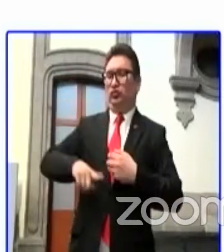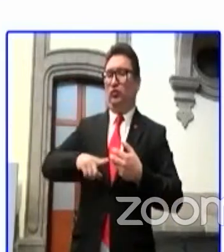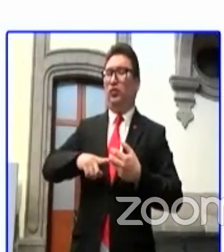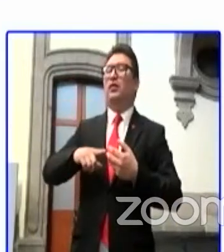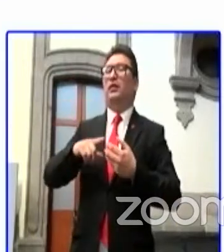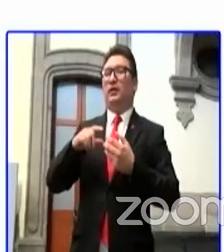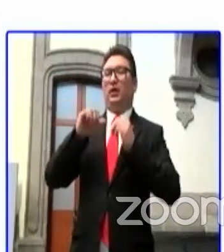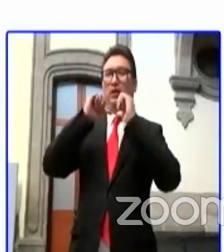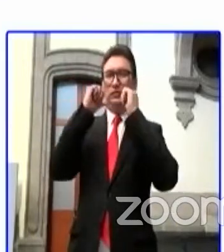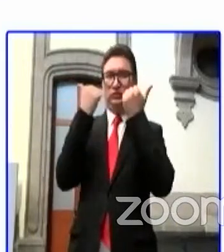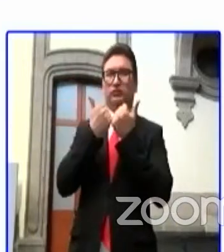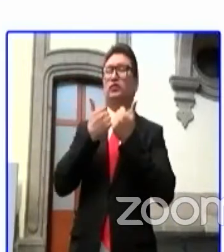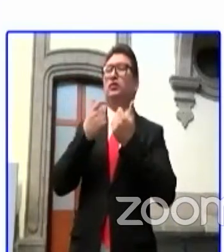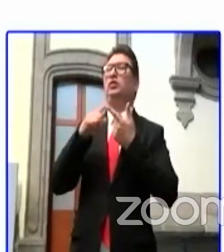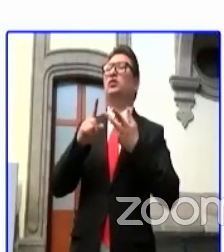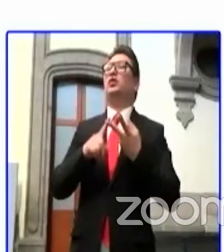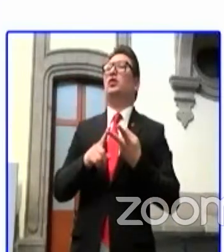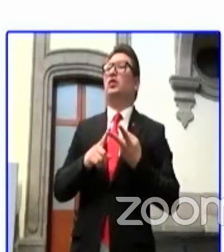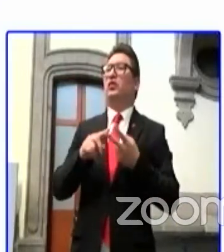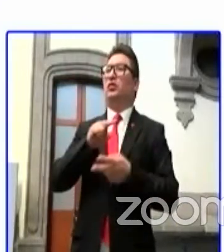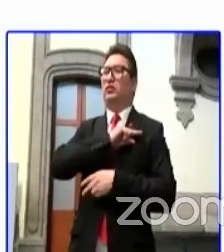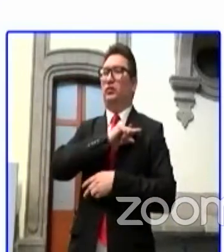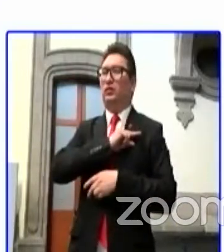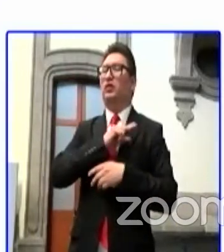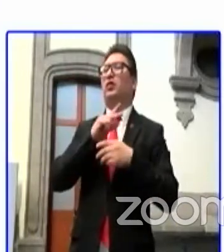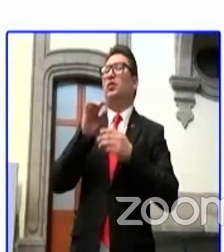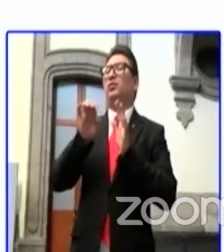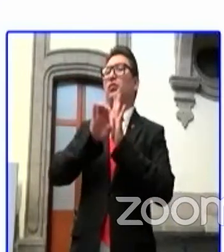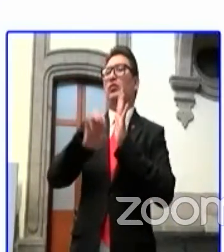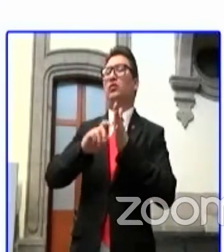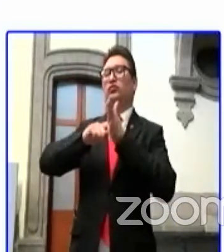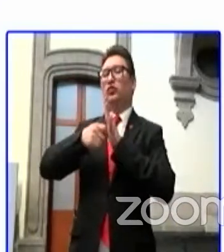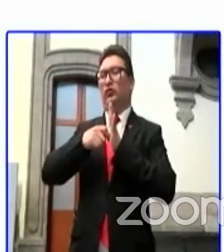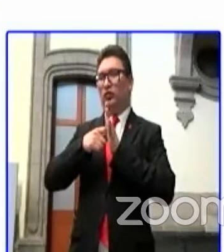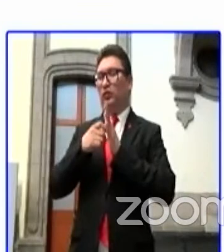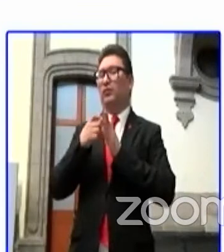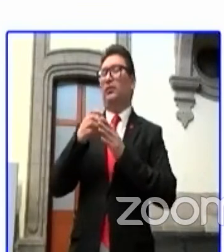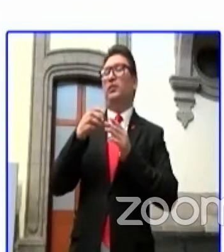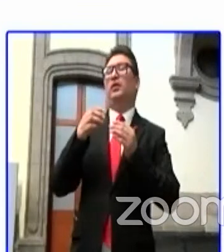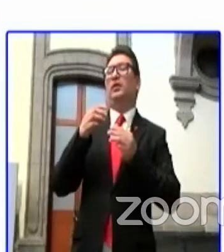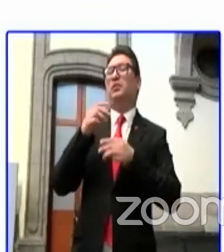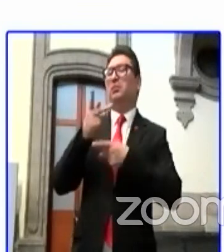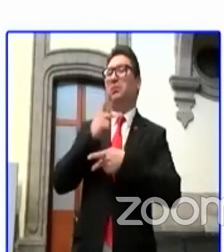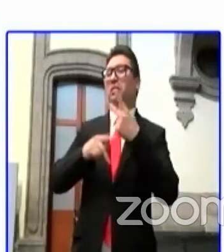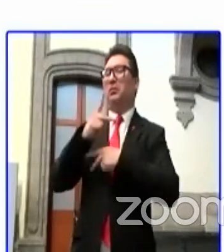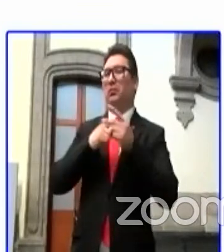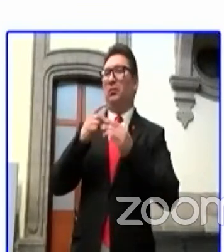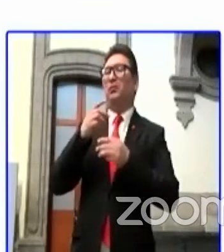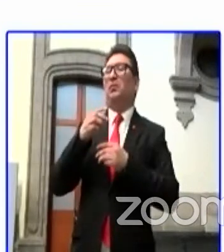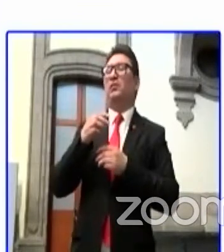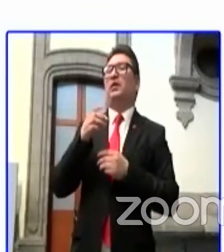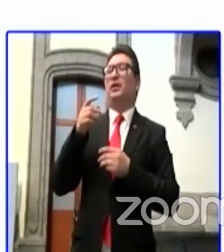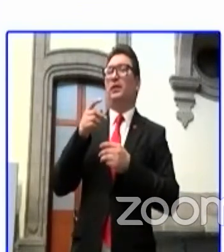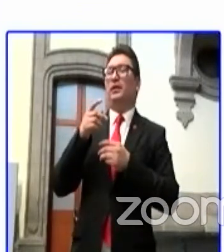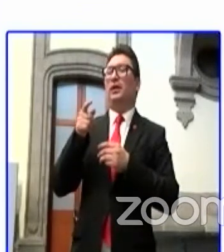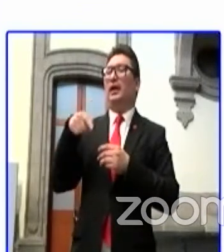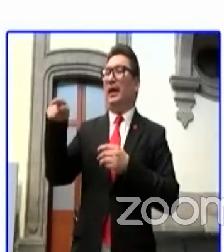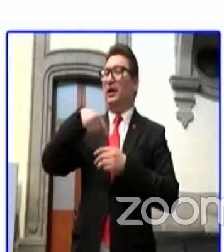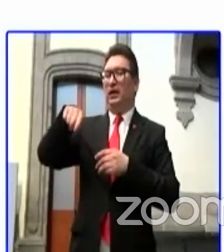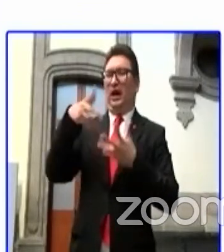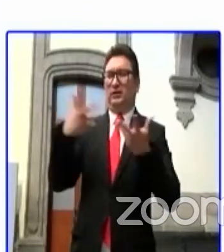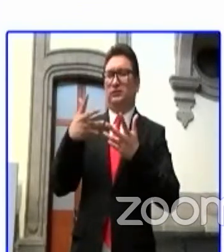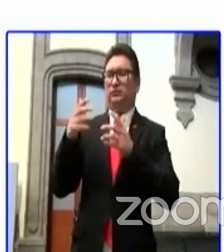las organizaciones privadas como Coppel y Monte de Piedad, quienes son un ejemplo de inclusión laboral y